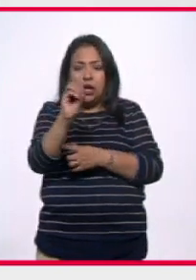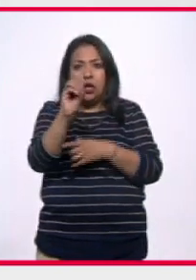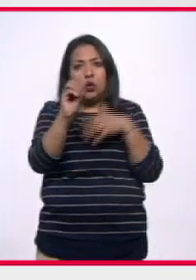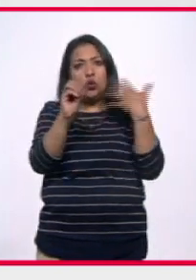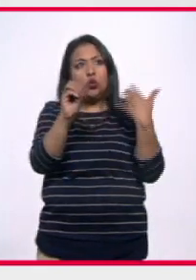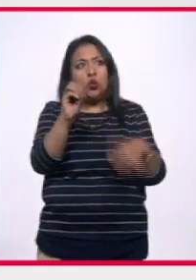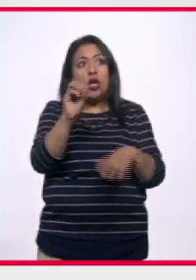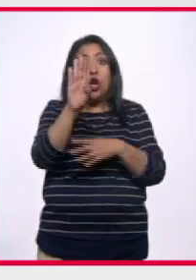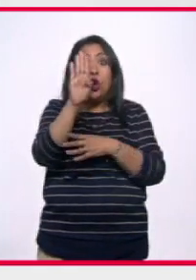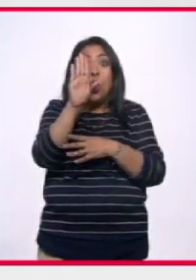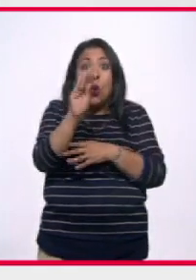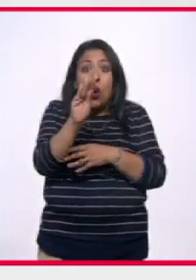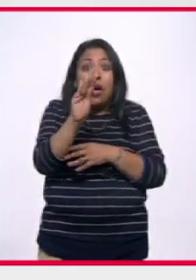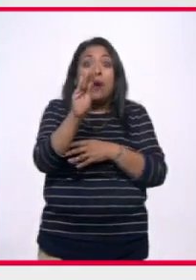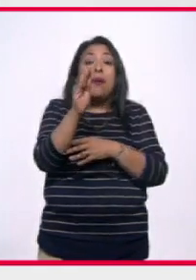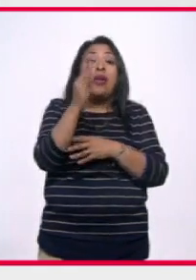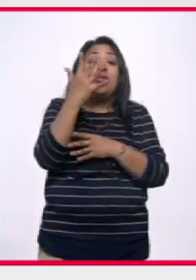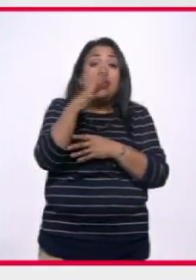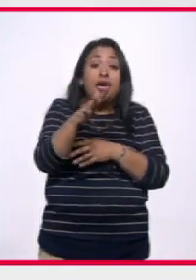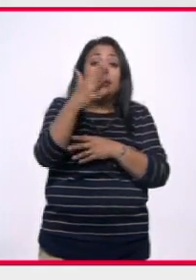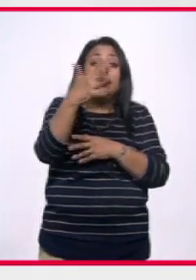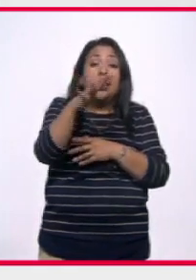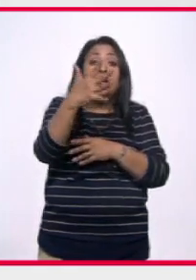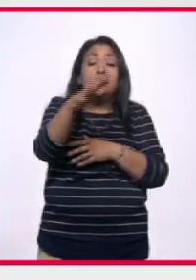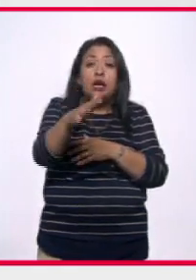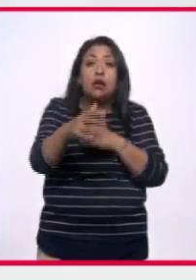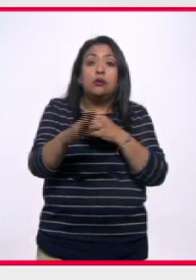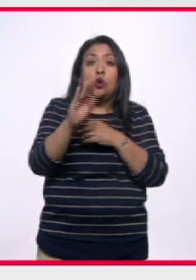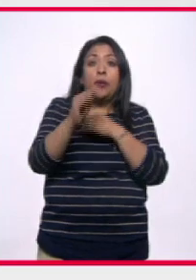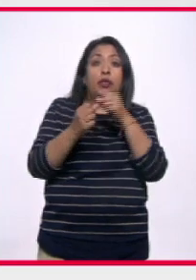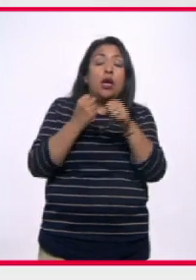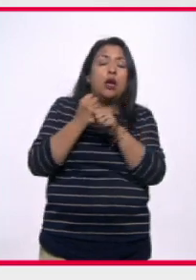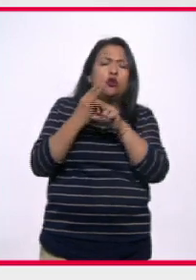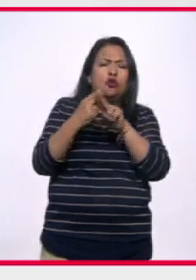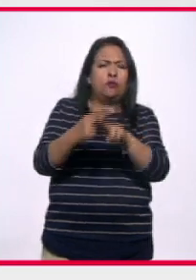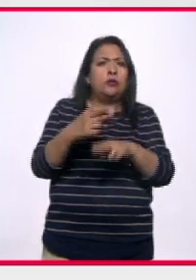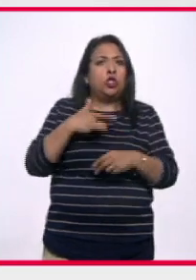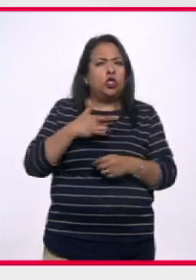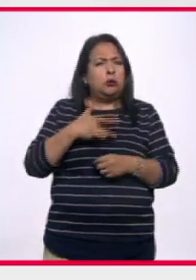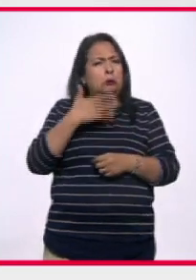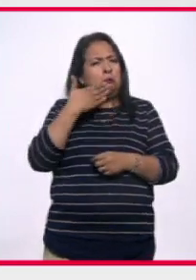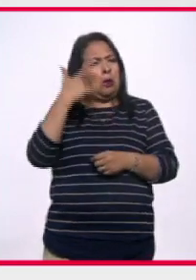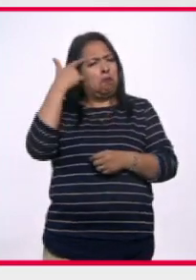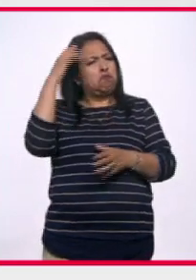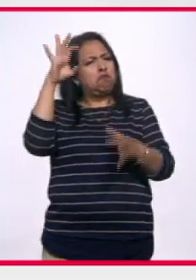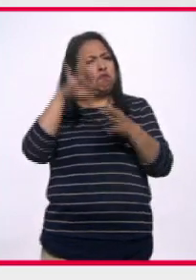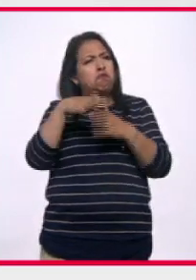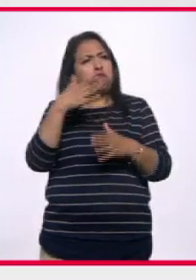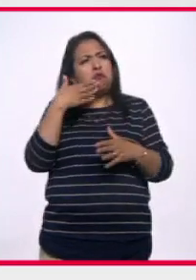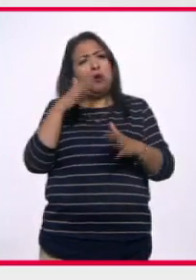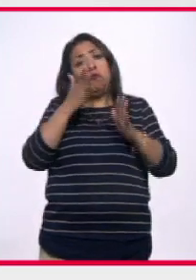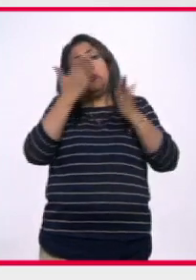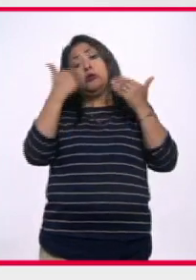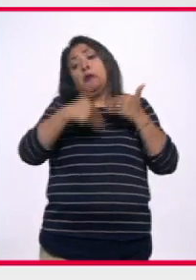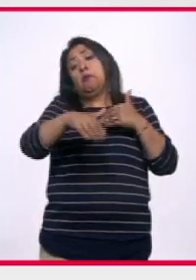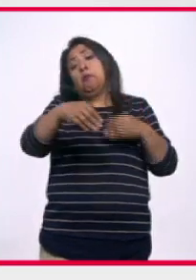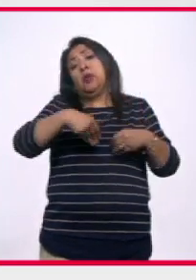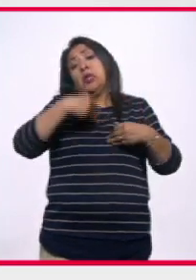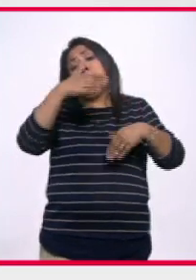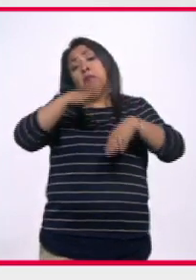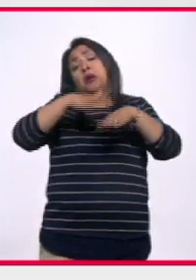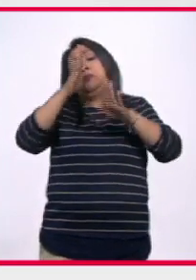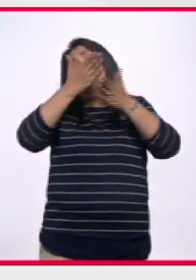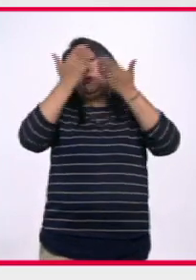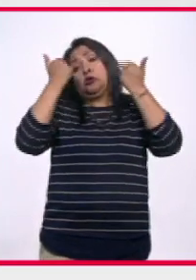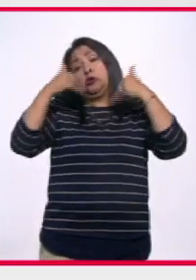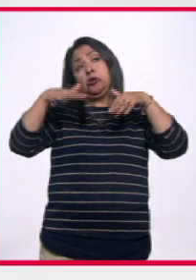nueve décadas qué barbaridad aunque yo me siento muy bien muy lúcida no sé cuándo voy a vivir más porque